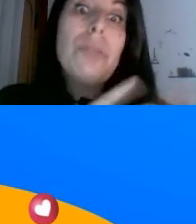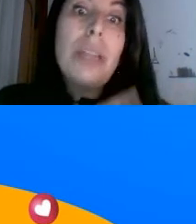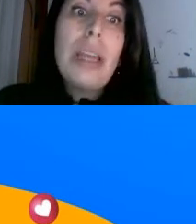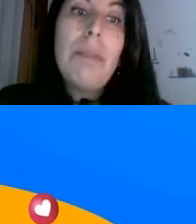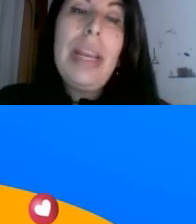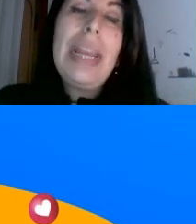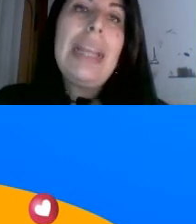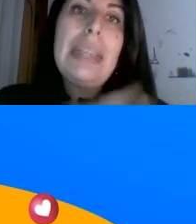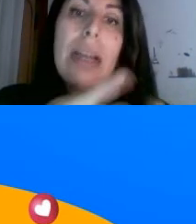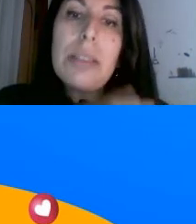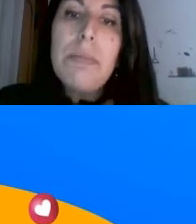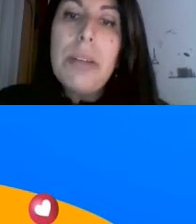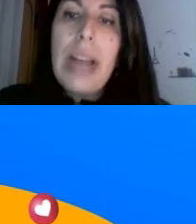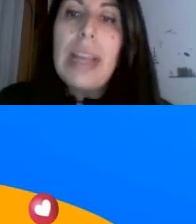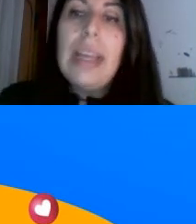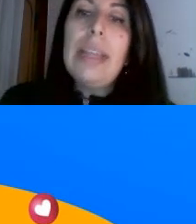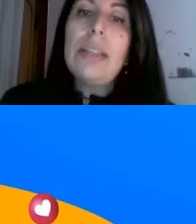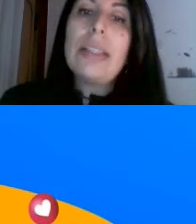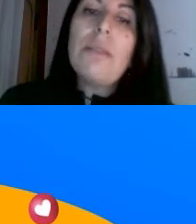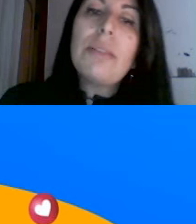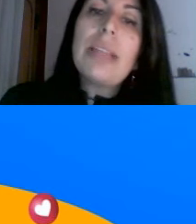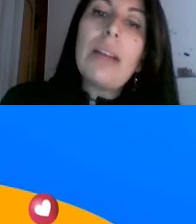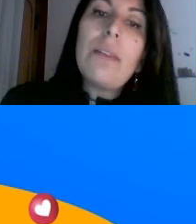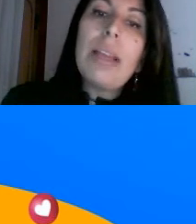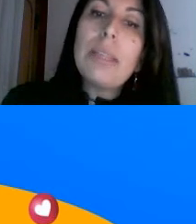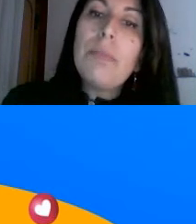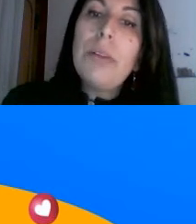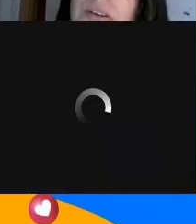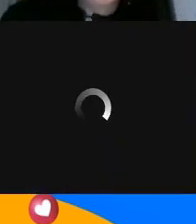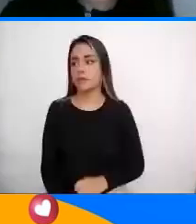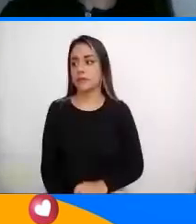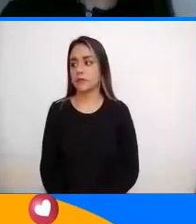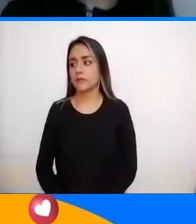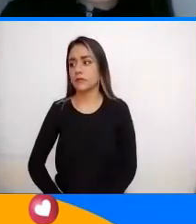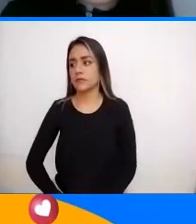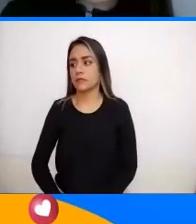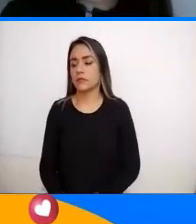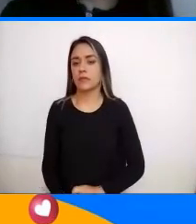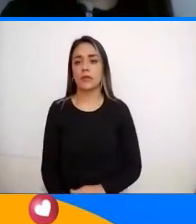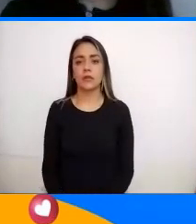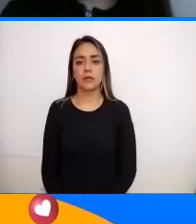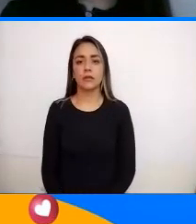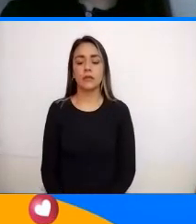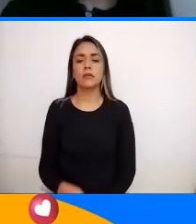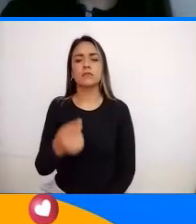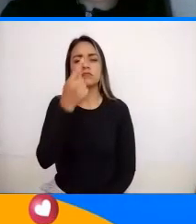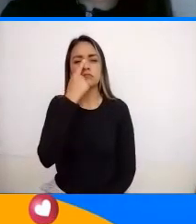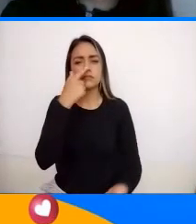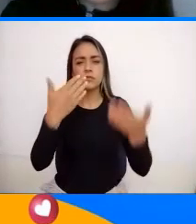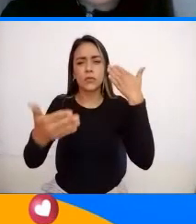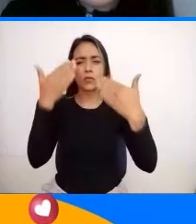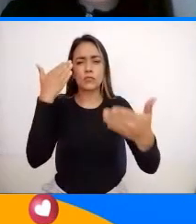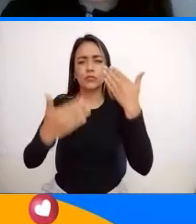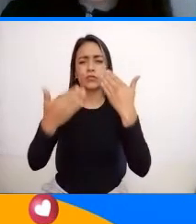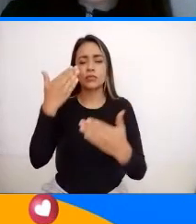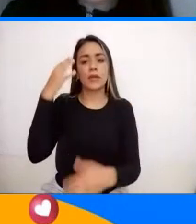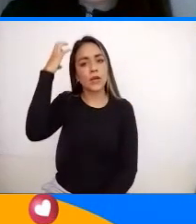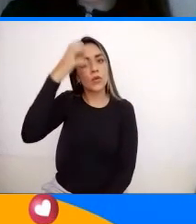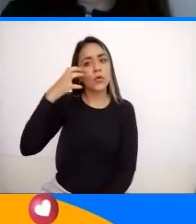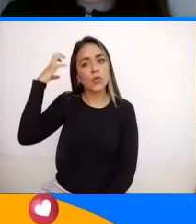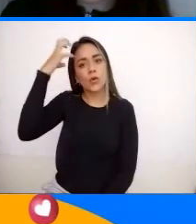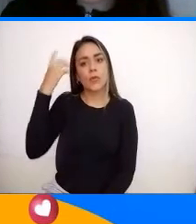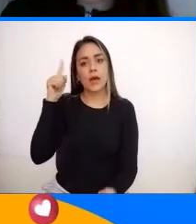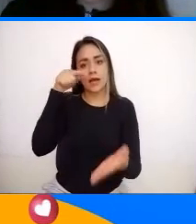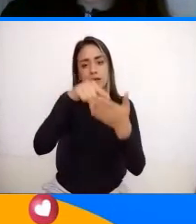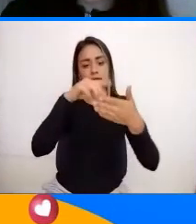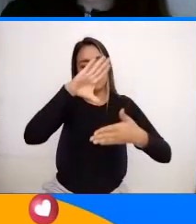Polo En su tiempo Él le encantaba Explorar Entonces como se dan cuenta Exploró Toda O sea llevaron Desde Europa Hasta América